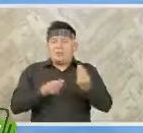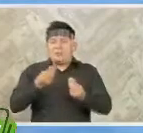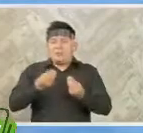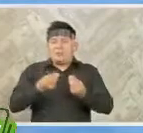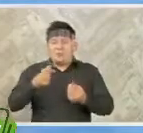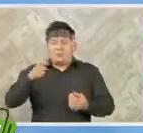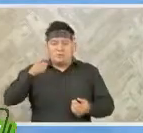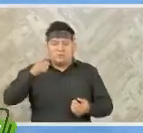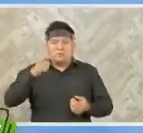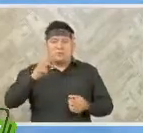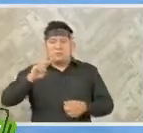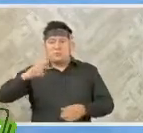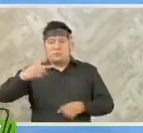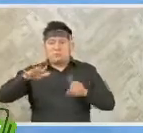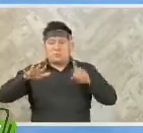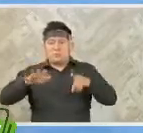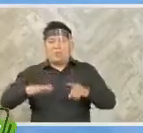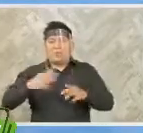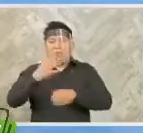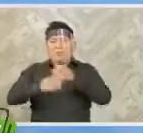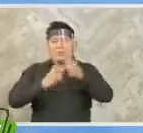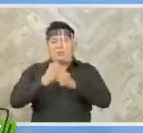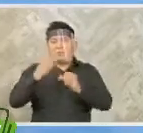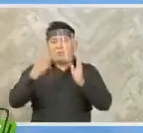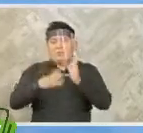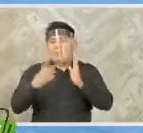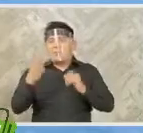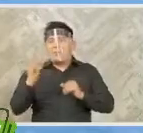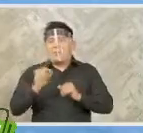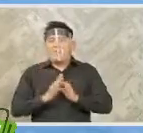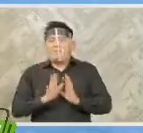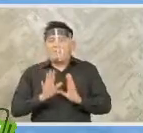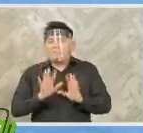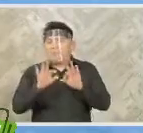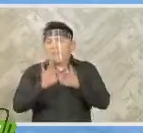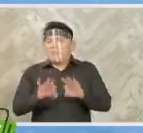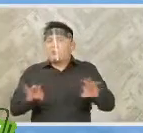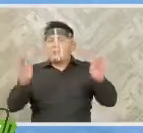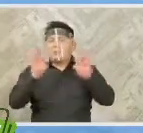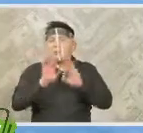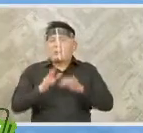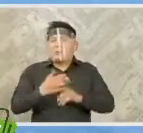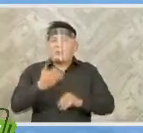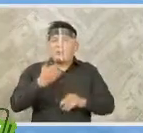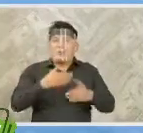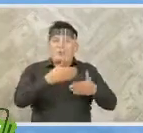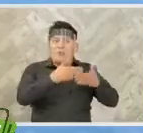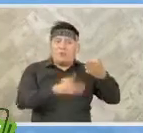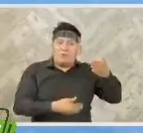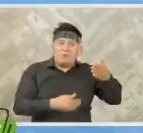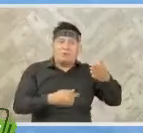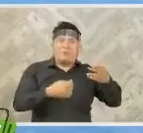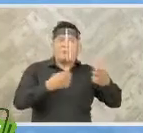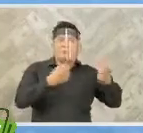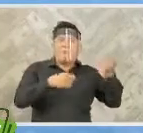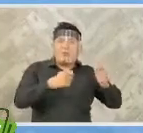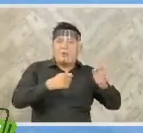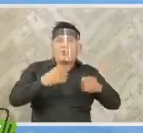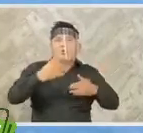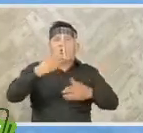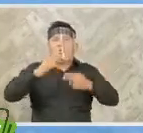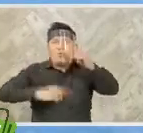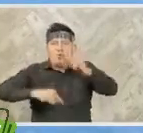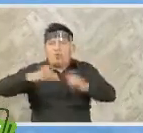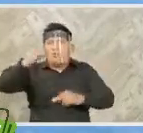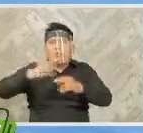en el segundo semestre del 2020 para sectores tan importantes para todos como el sector manufactura, el sector construcción, el